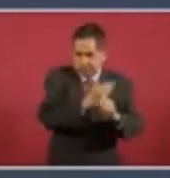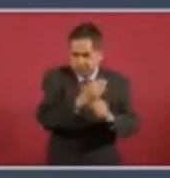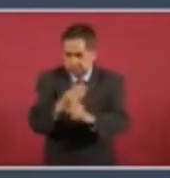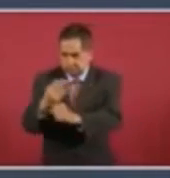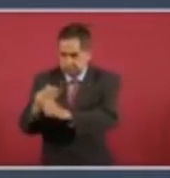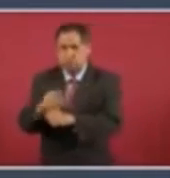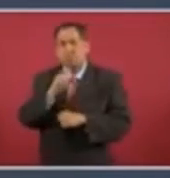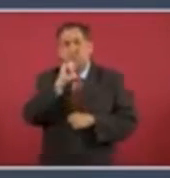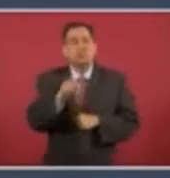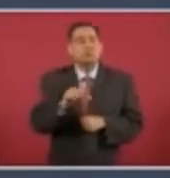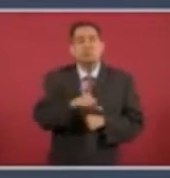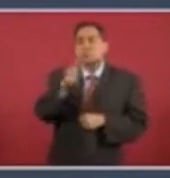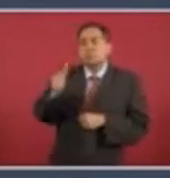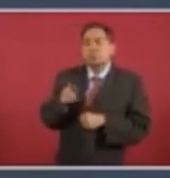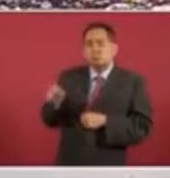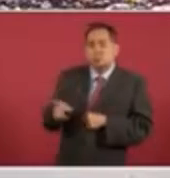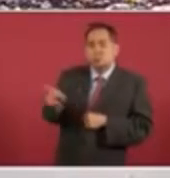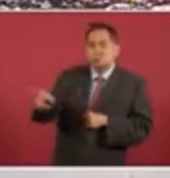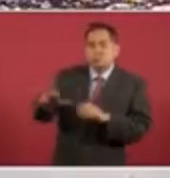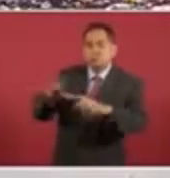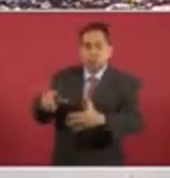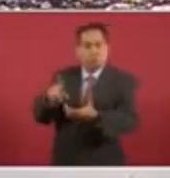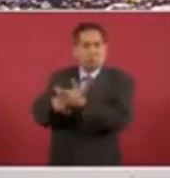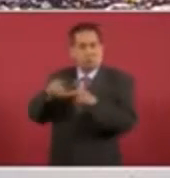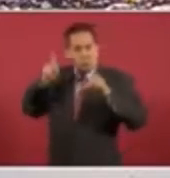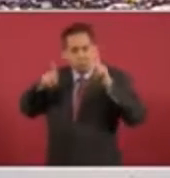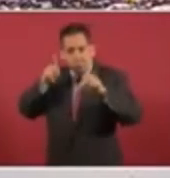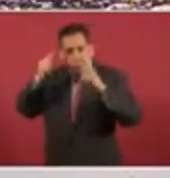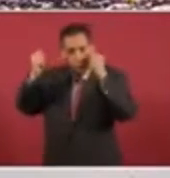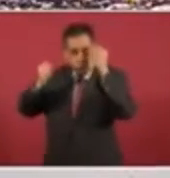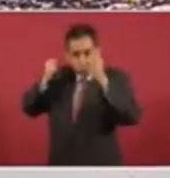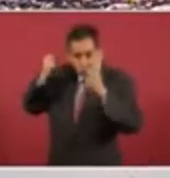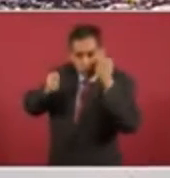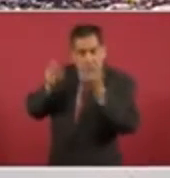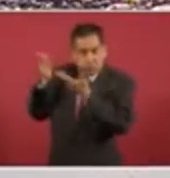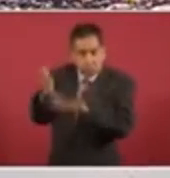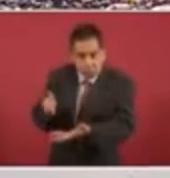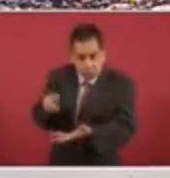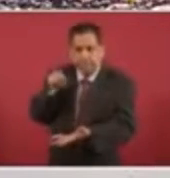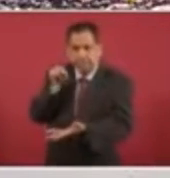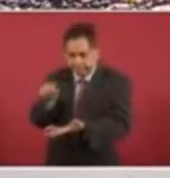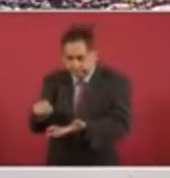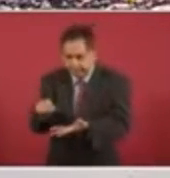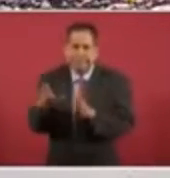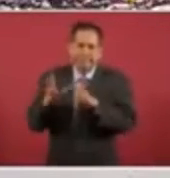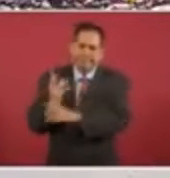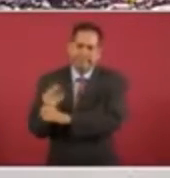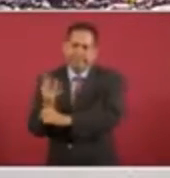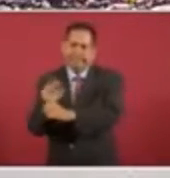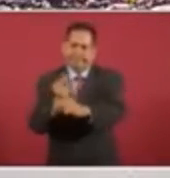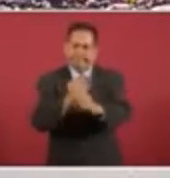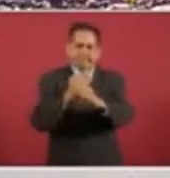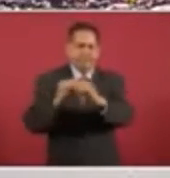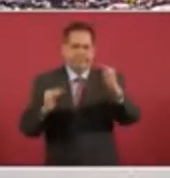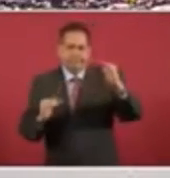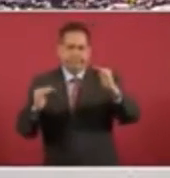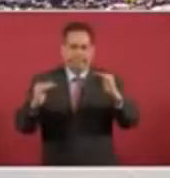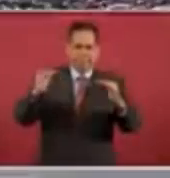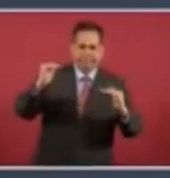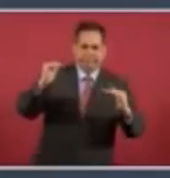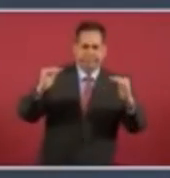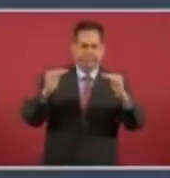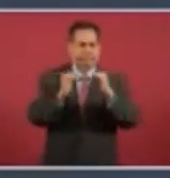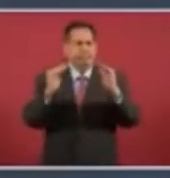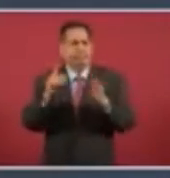en los polos de desarrollo turístico, para aminorar el contraste entre zonas